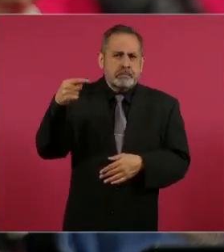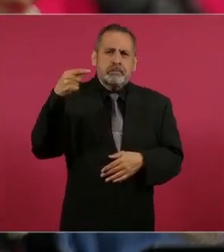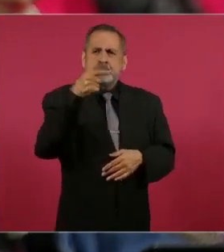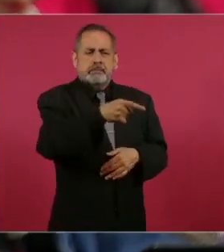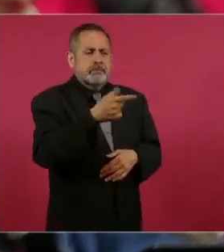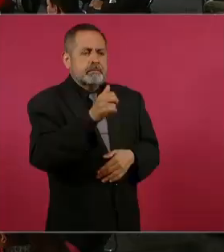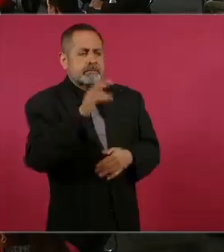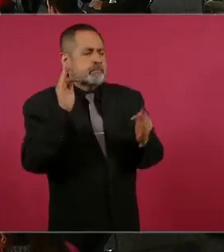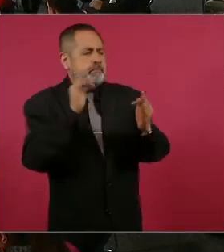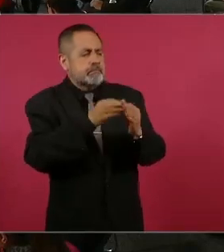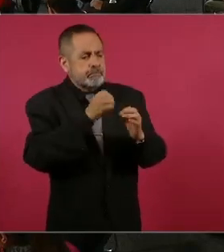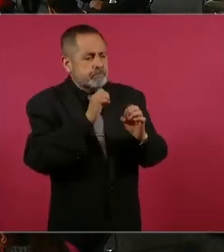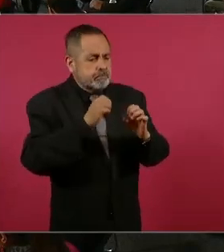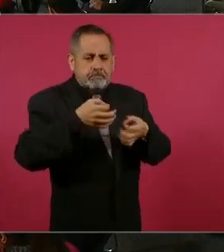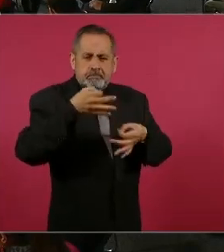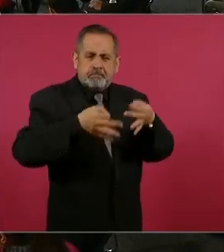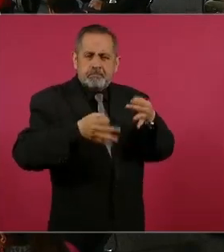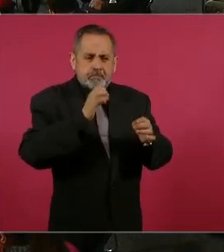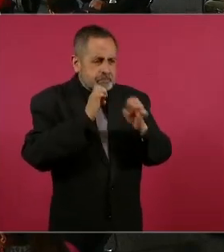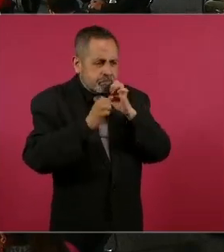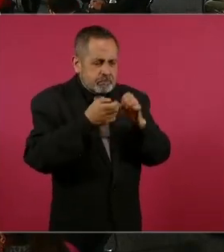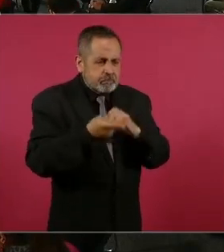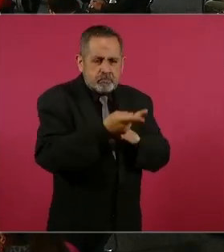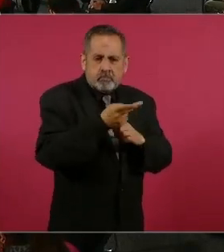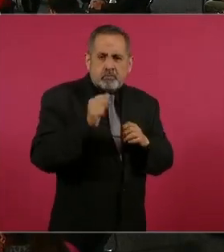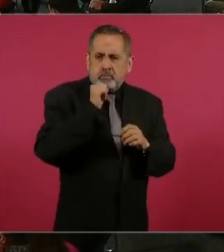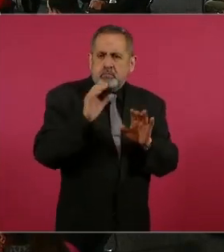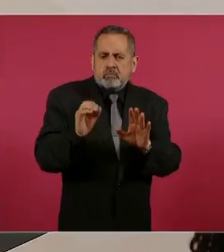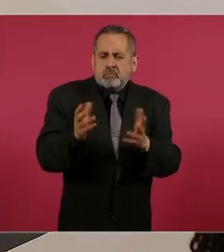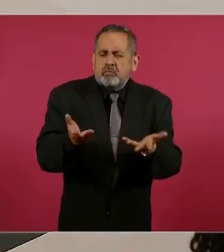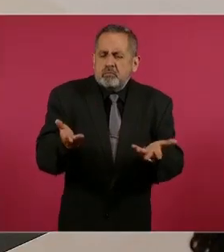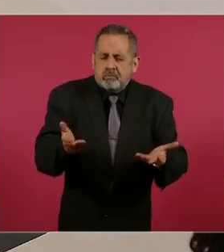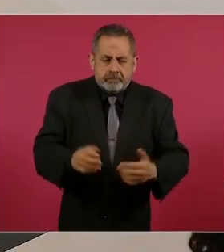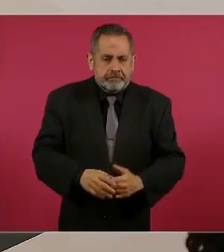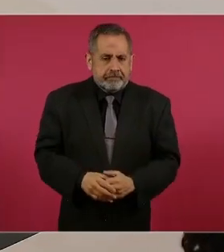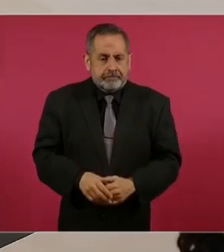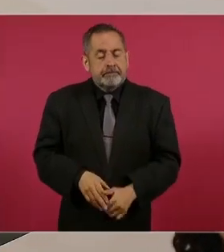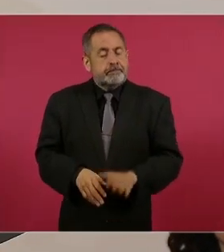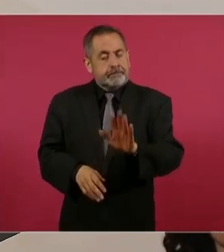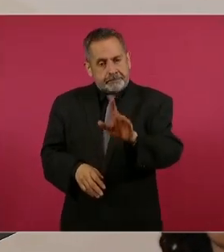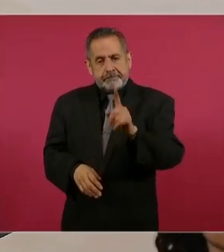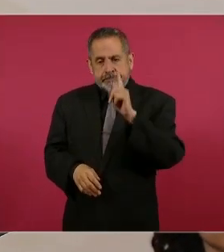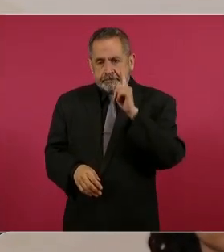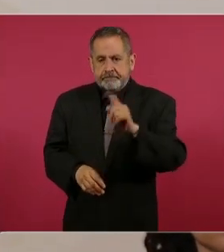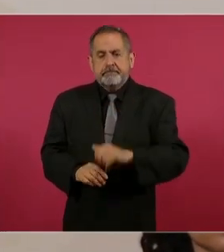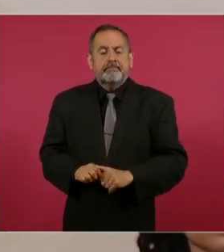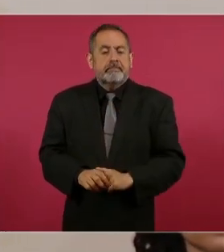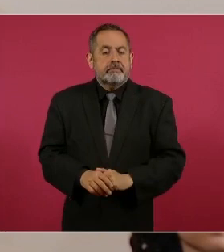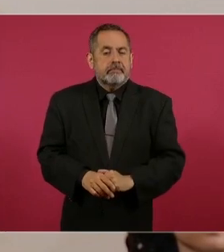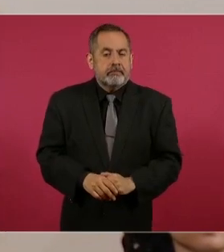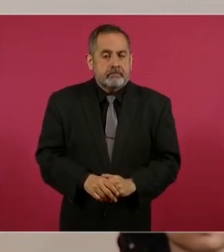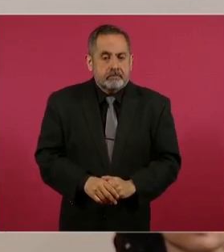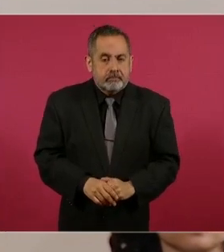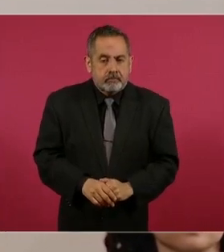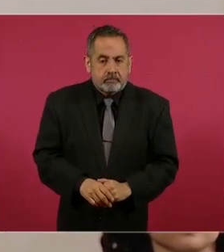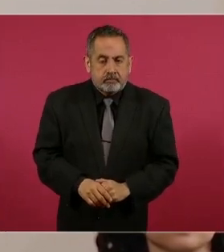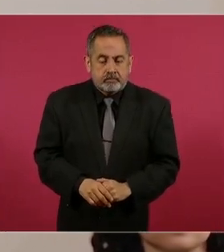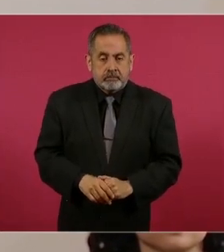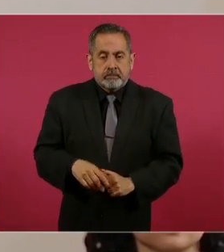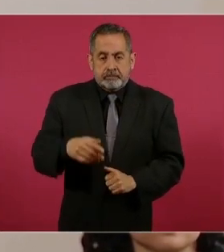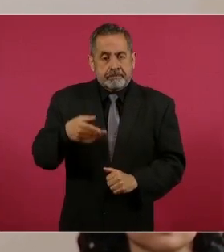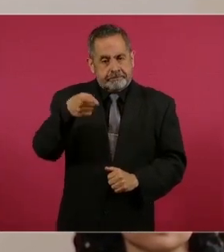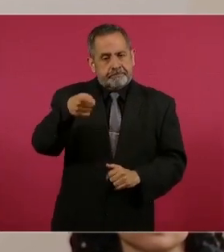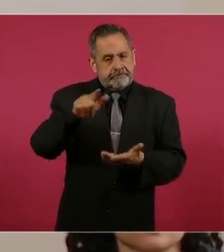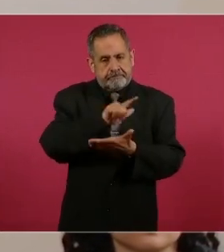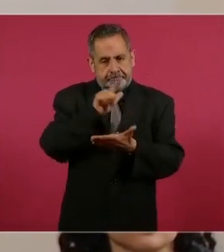declaración de García Luna o en este momento no? No, el asunto es que de acuerdo al